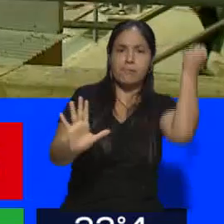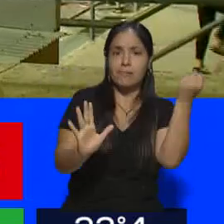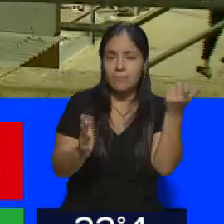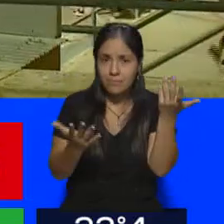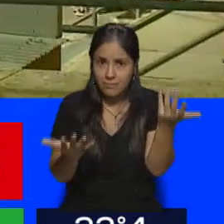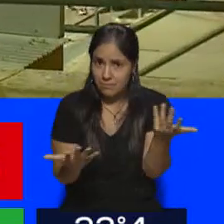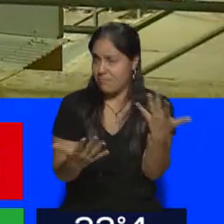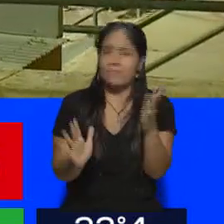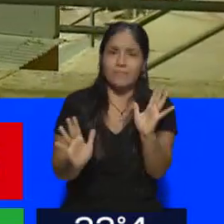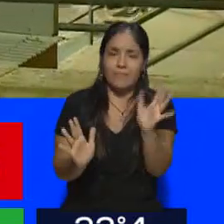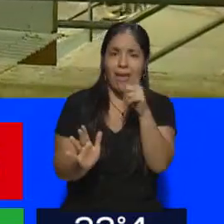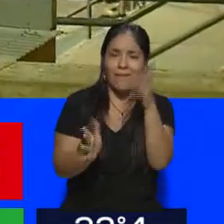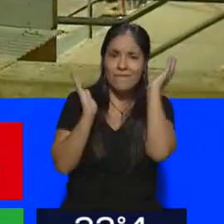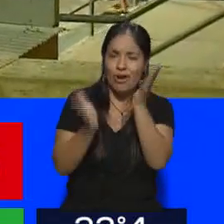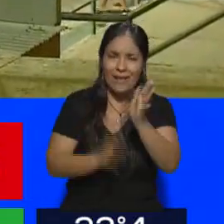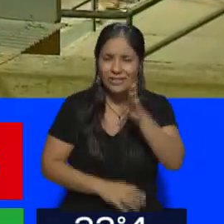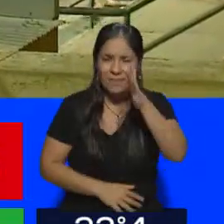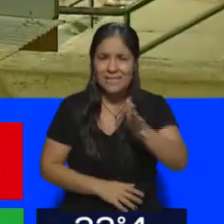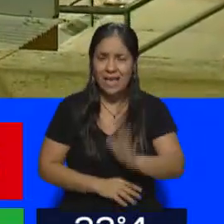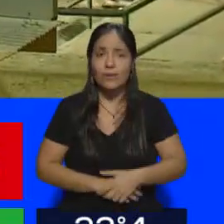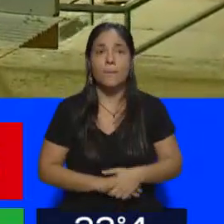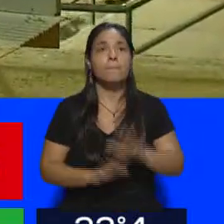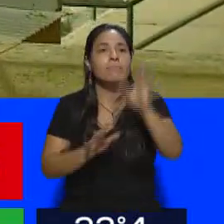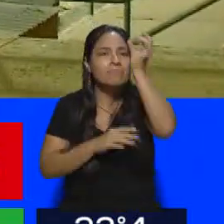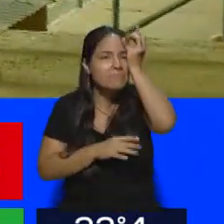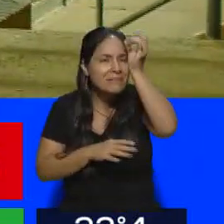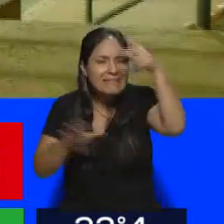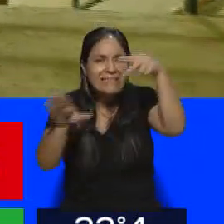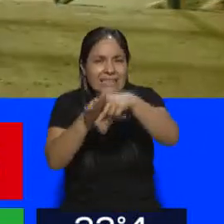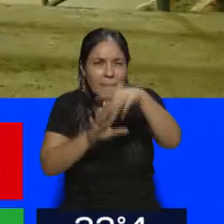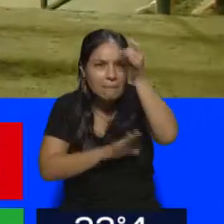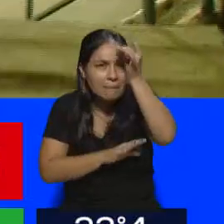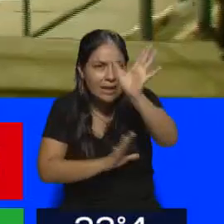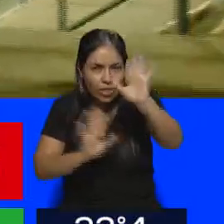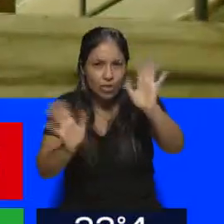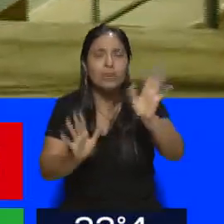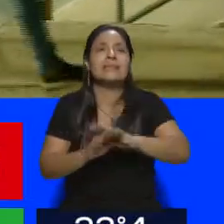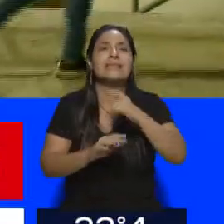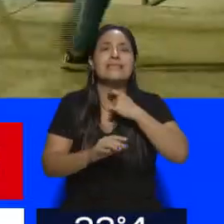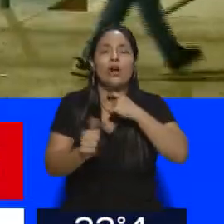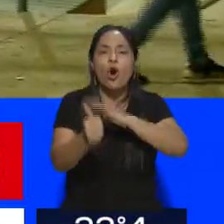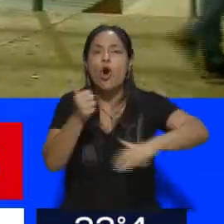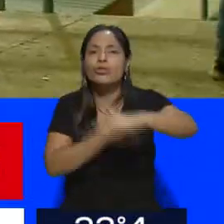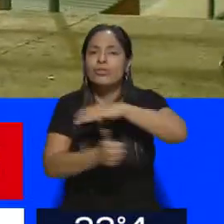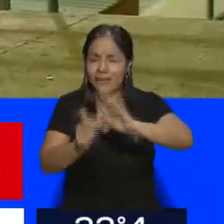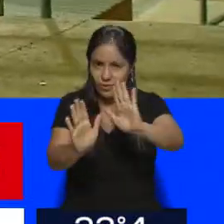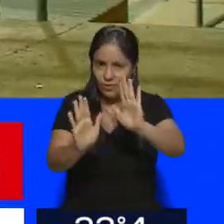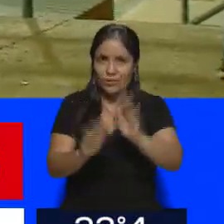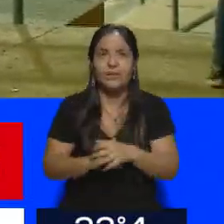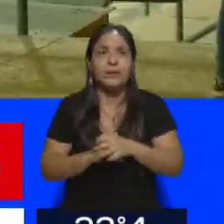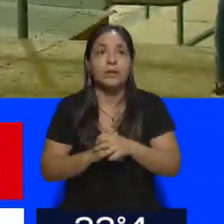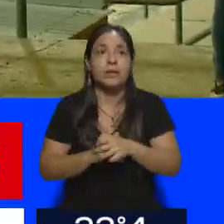se manejan. Me gustaría poner en contexto, José Luis, discúlpame que te interrumpa, me gustaría poner en contexto y por eso recurro a vos.